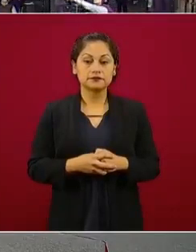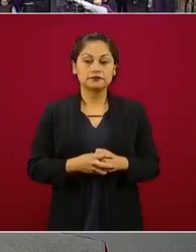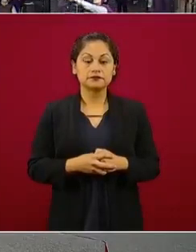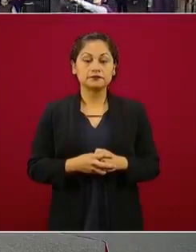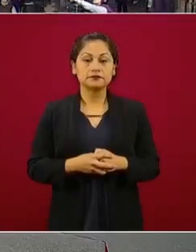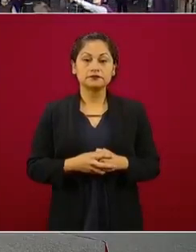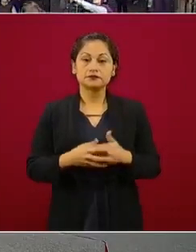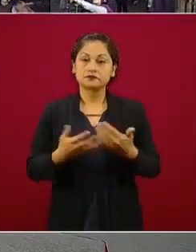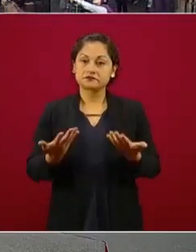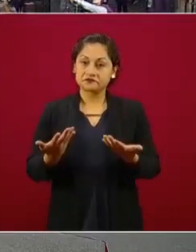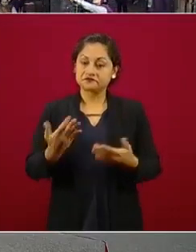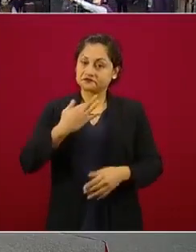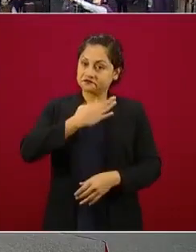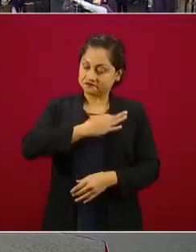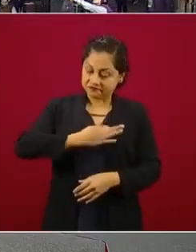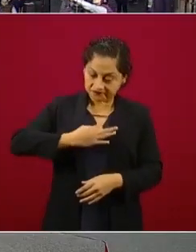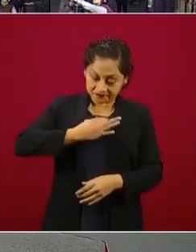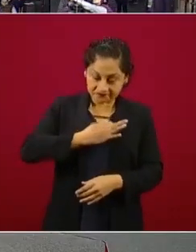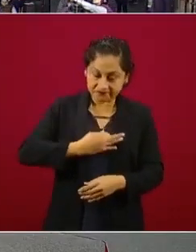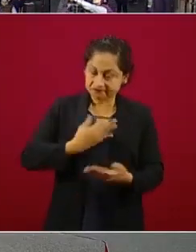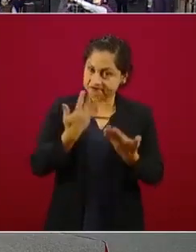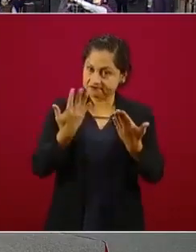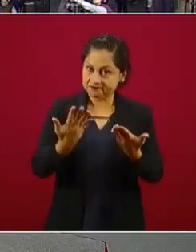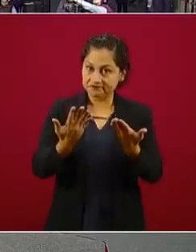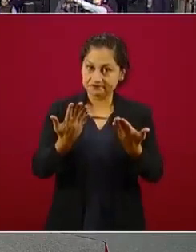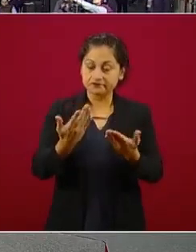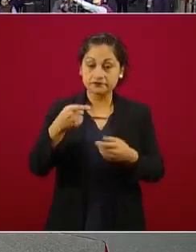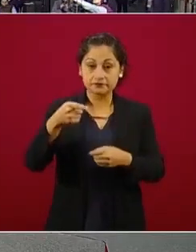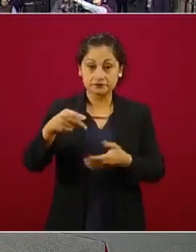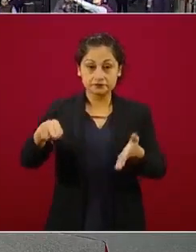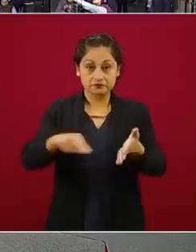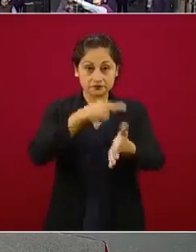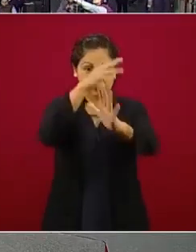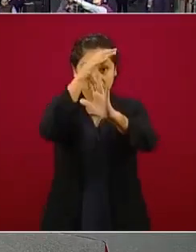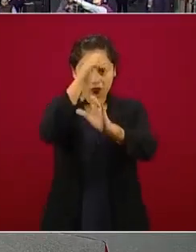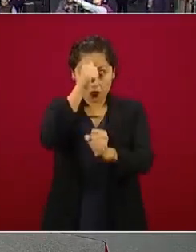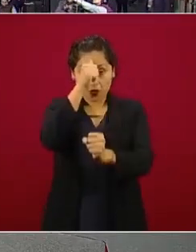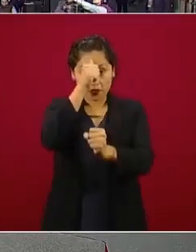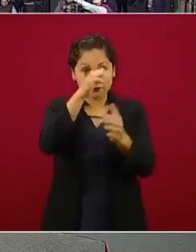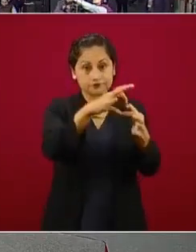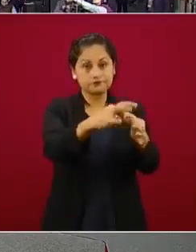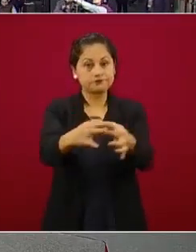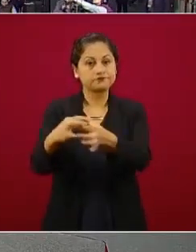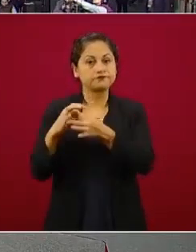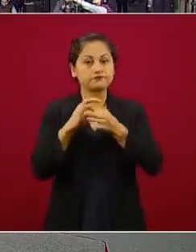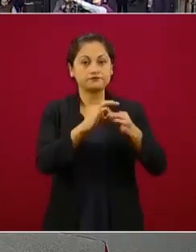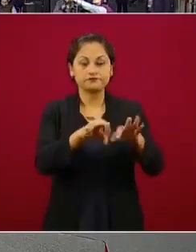Pues muchas felicidades por este acuerdo de colaboración.